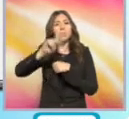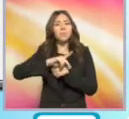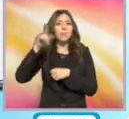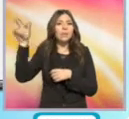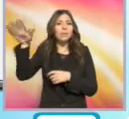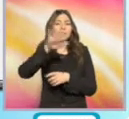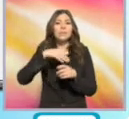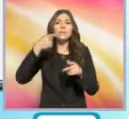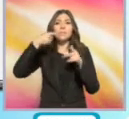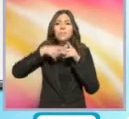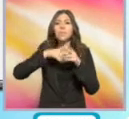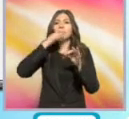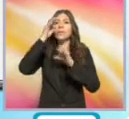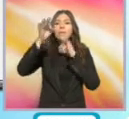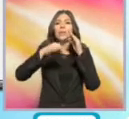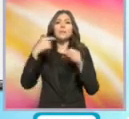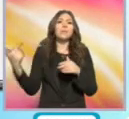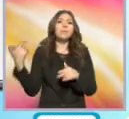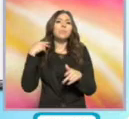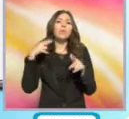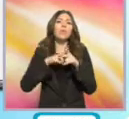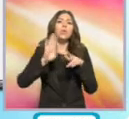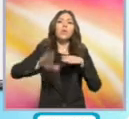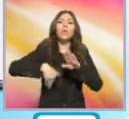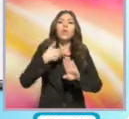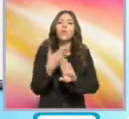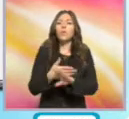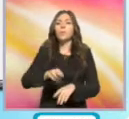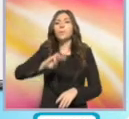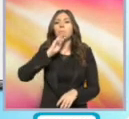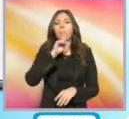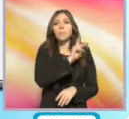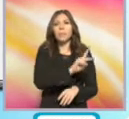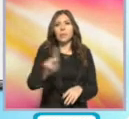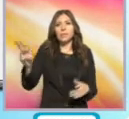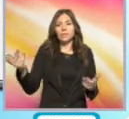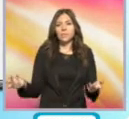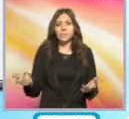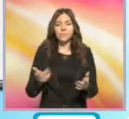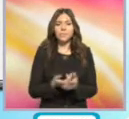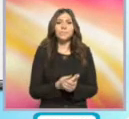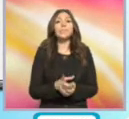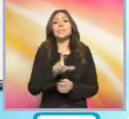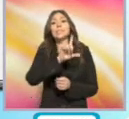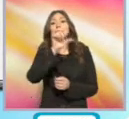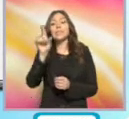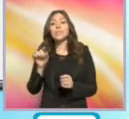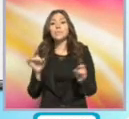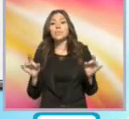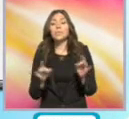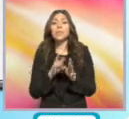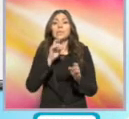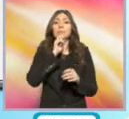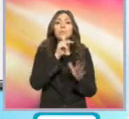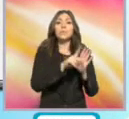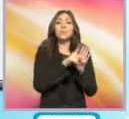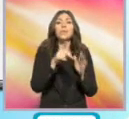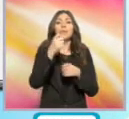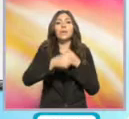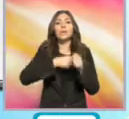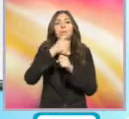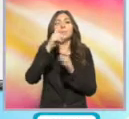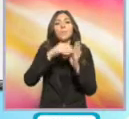una campaña suicida y criminal contra la maternidad. Casualmente, este mismo periódico, en